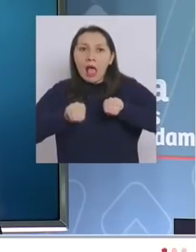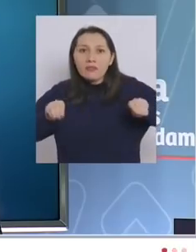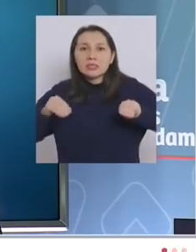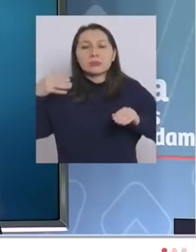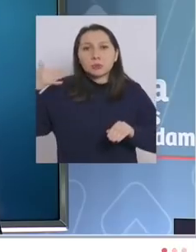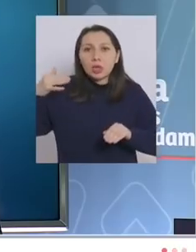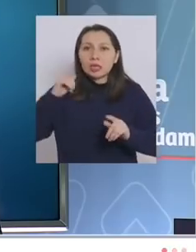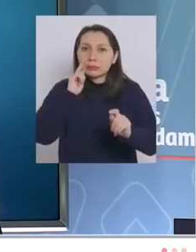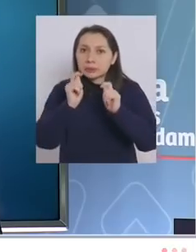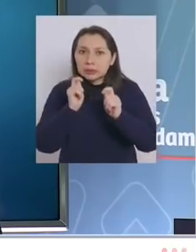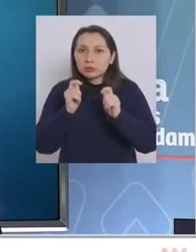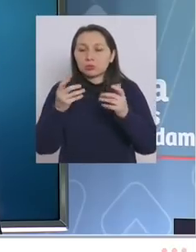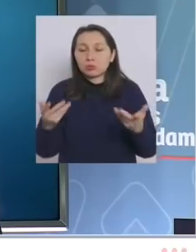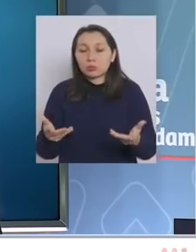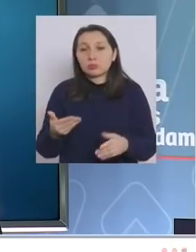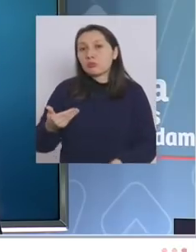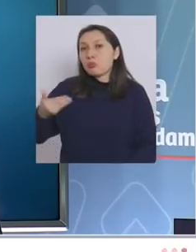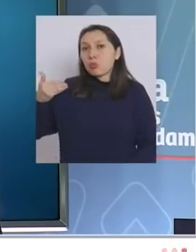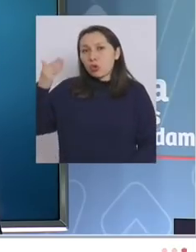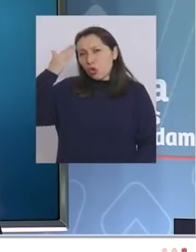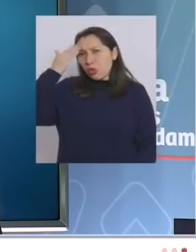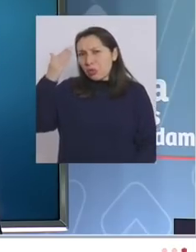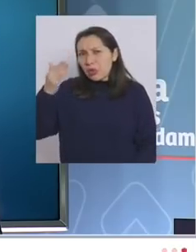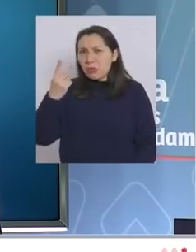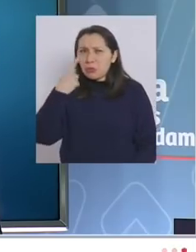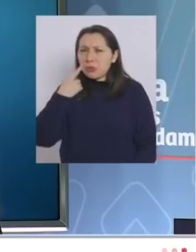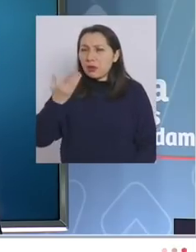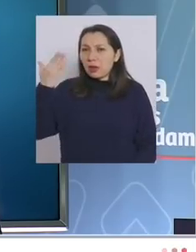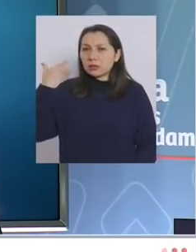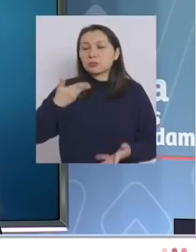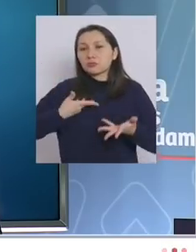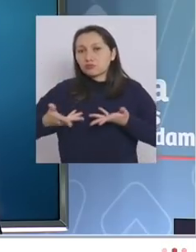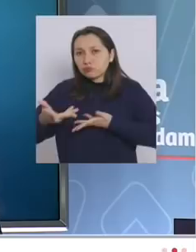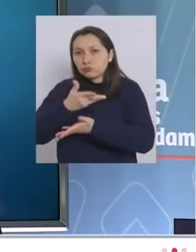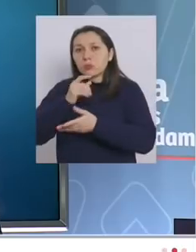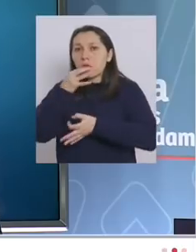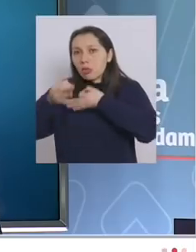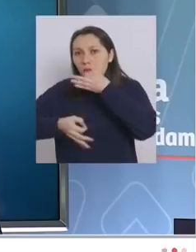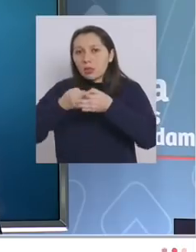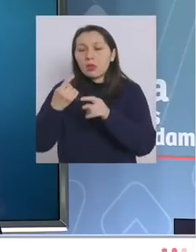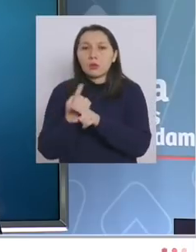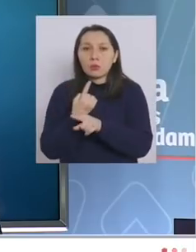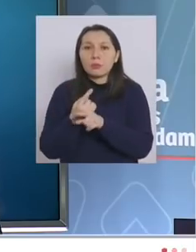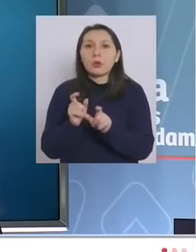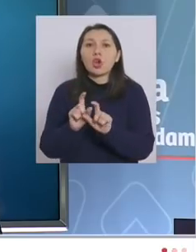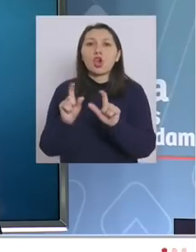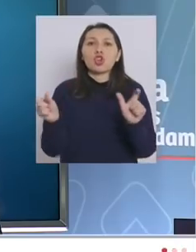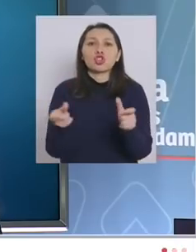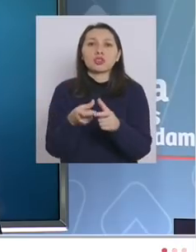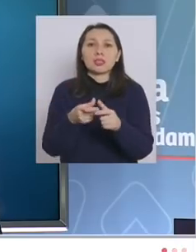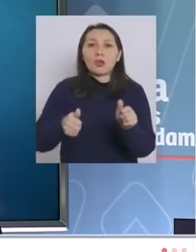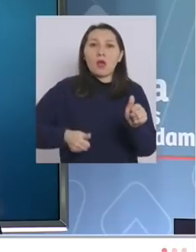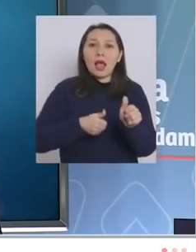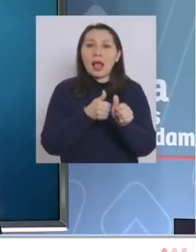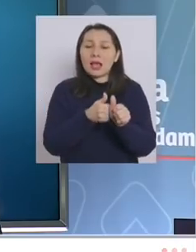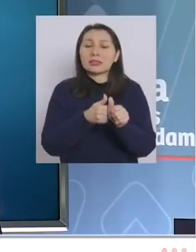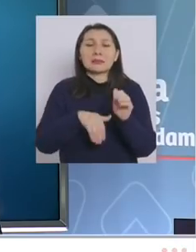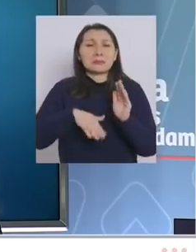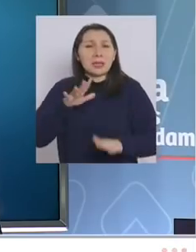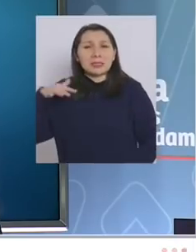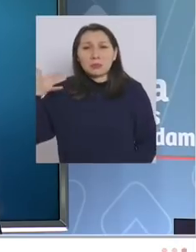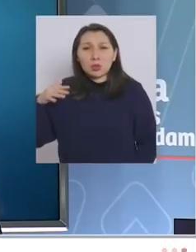riesgo. Hace un par de días atrás, yo compartí algunas de estas ideas con el Consejo Asesor y uno de los puntos